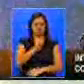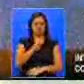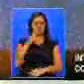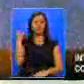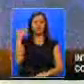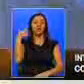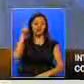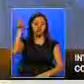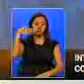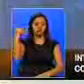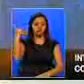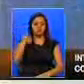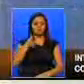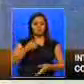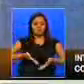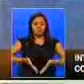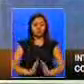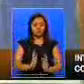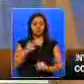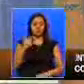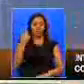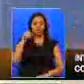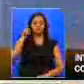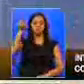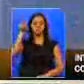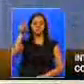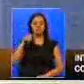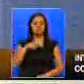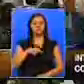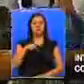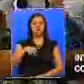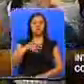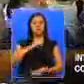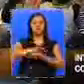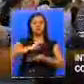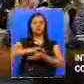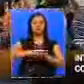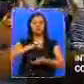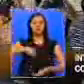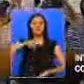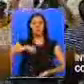Guayaquil, mi ciudad natal, que hay muchos monos de Guayaquil.